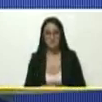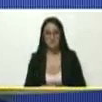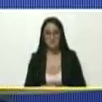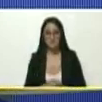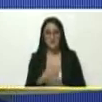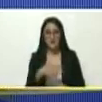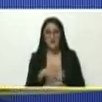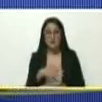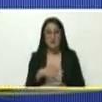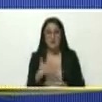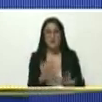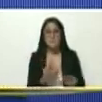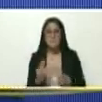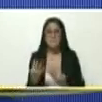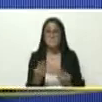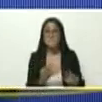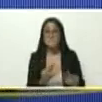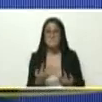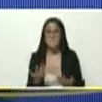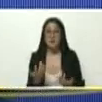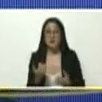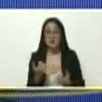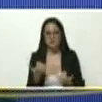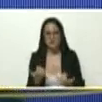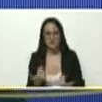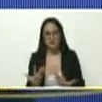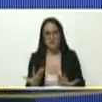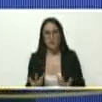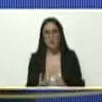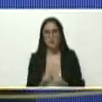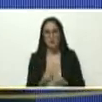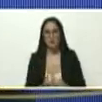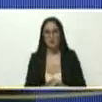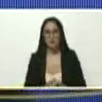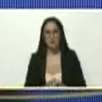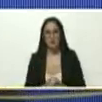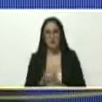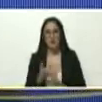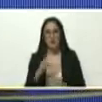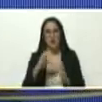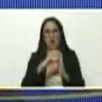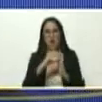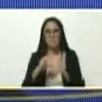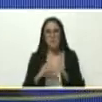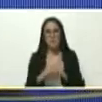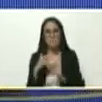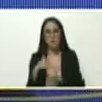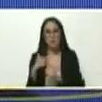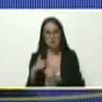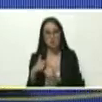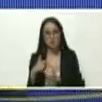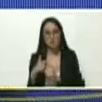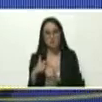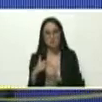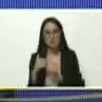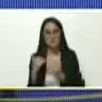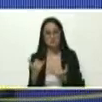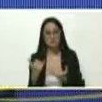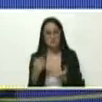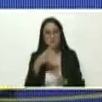incertidumbres, ahí estamos juntos. Ahí está la OPEP Plus estableciendo sus